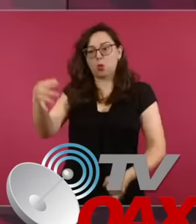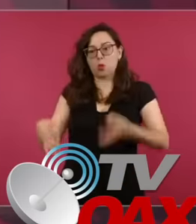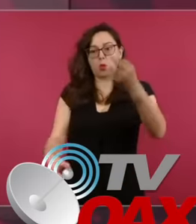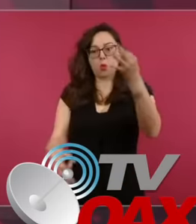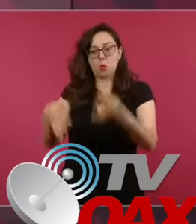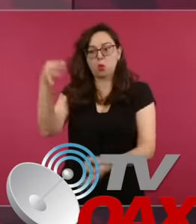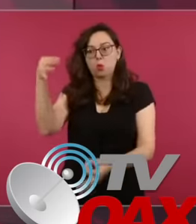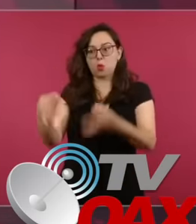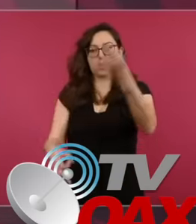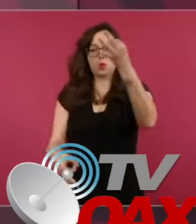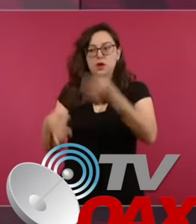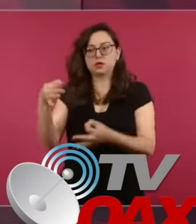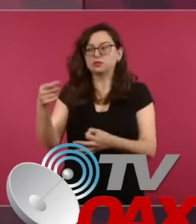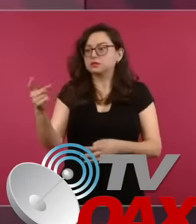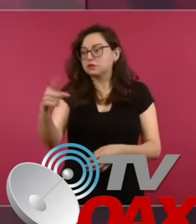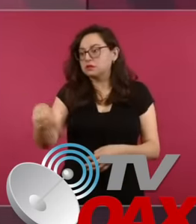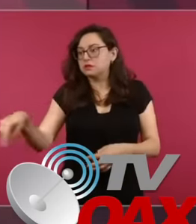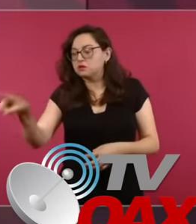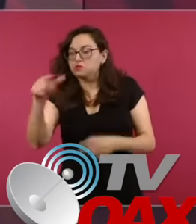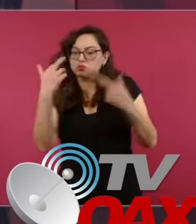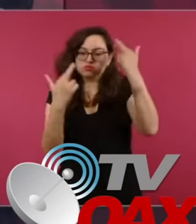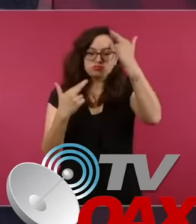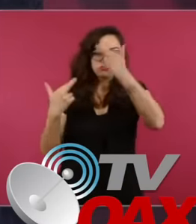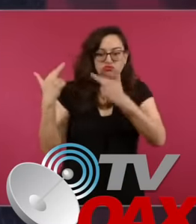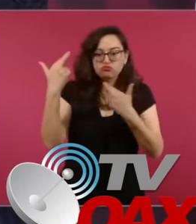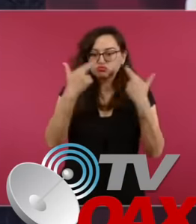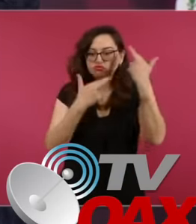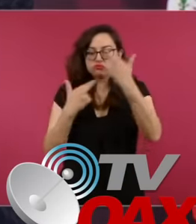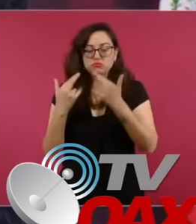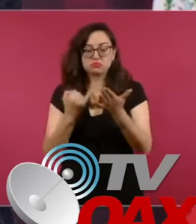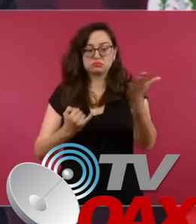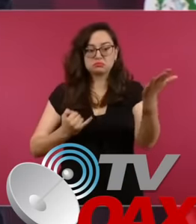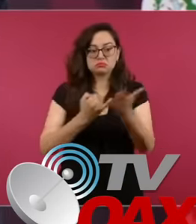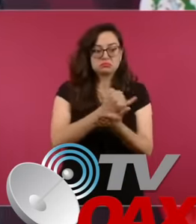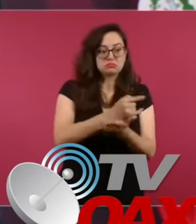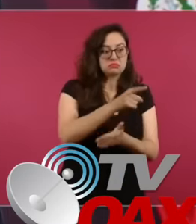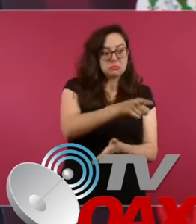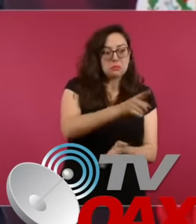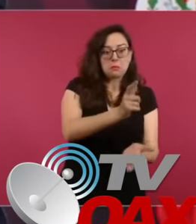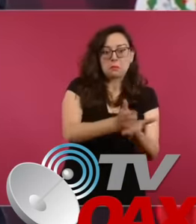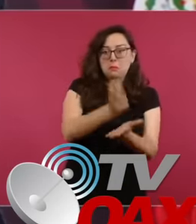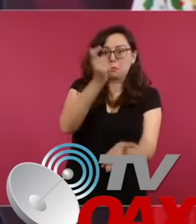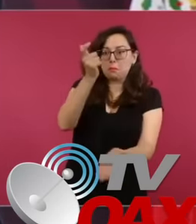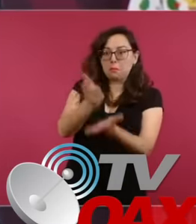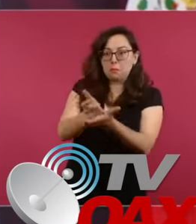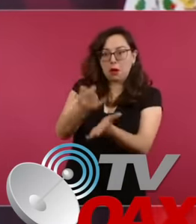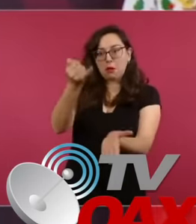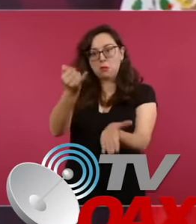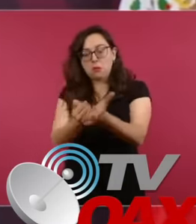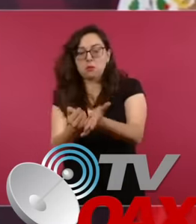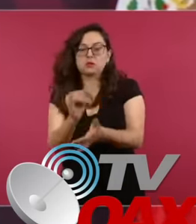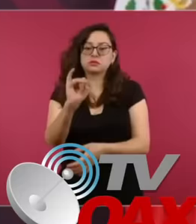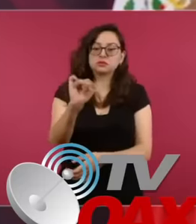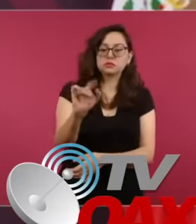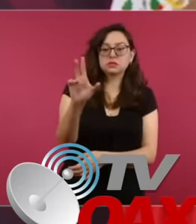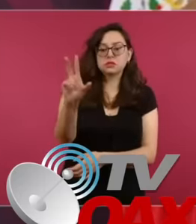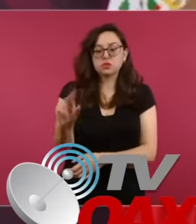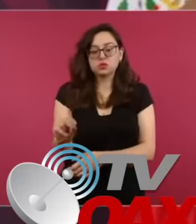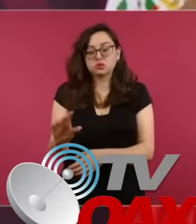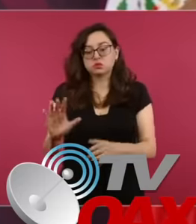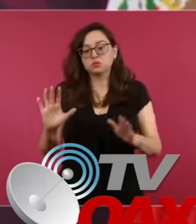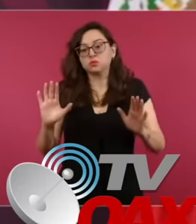de los tribunales los que tienen que decidir sobre si debe o no